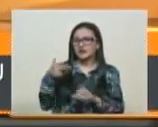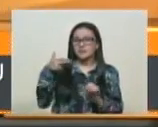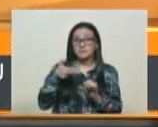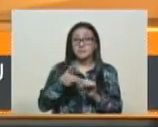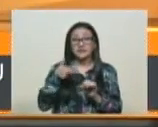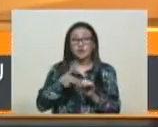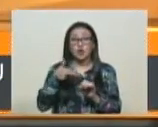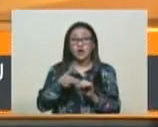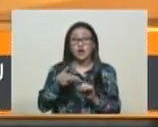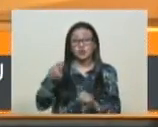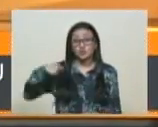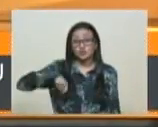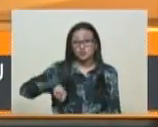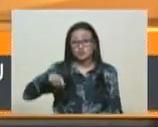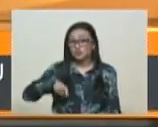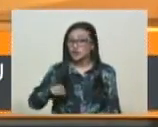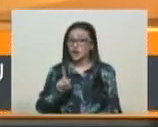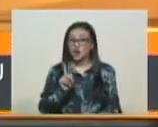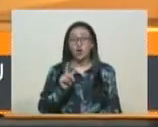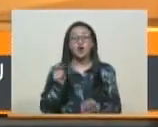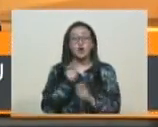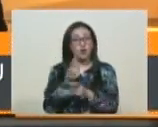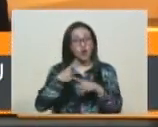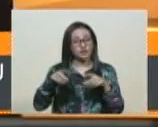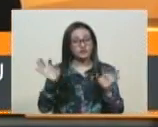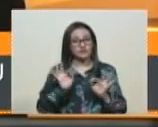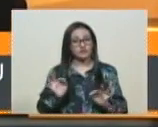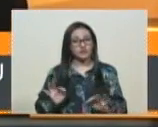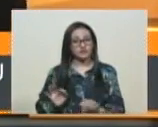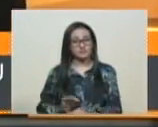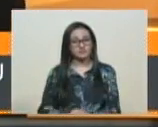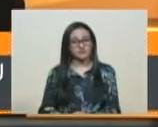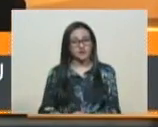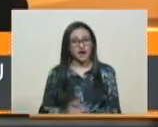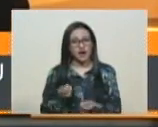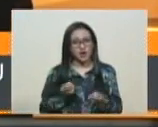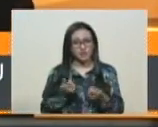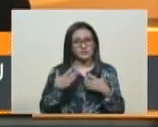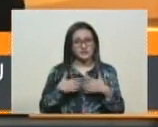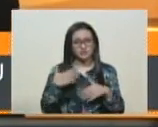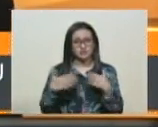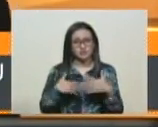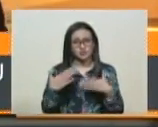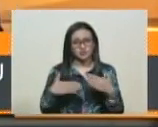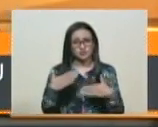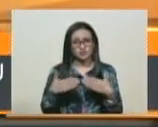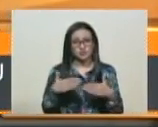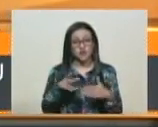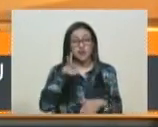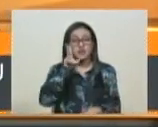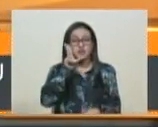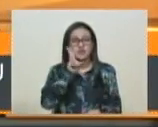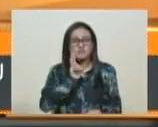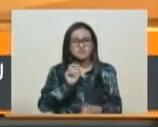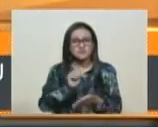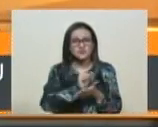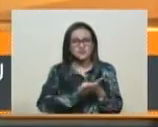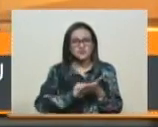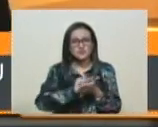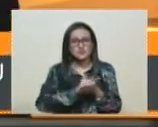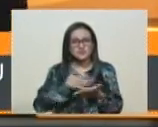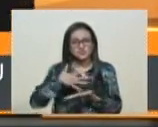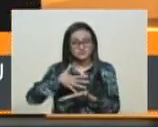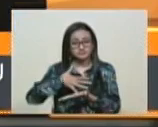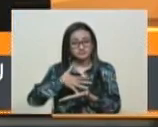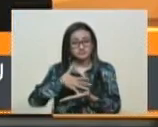petrolera. Una economía productiva, diversificada, que limpie las vulnerabilidades que